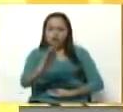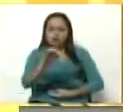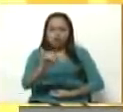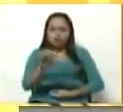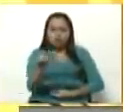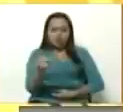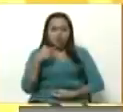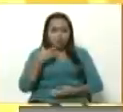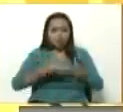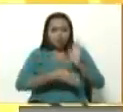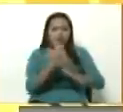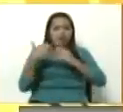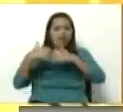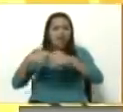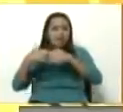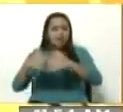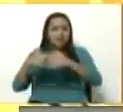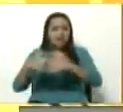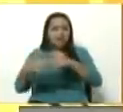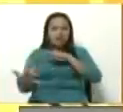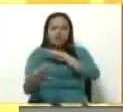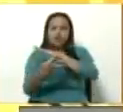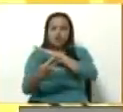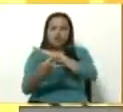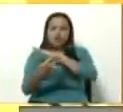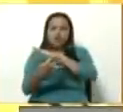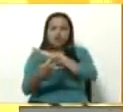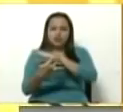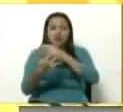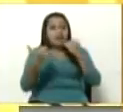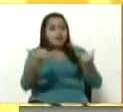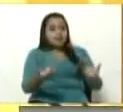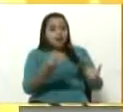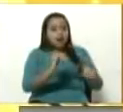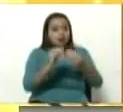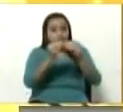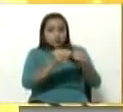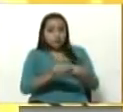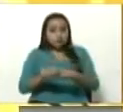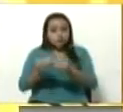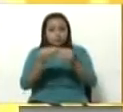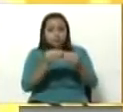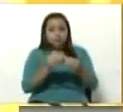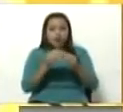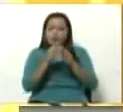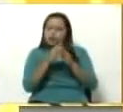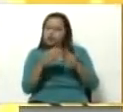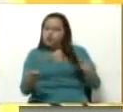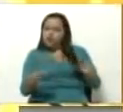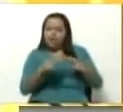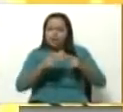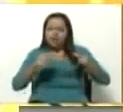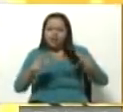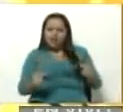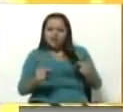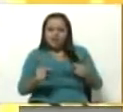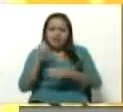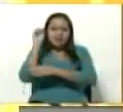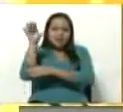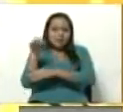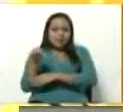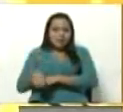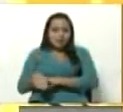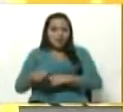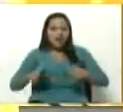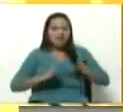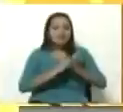nuestra empresa Alcaraván de tecnología y ya tenemos fabricados todas las tarjetas de los semáforos para San